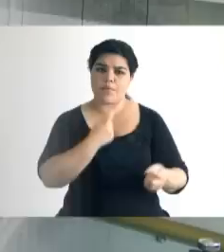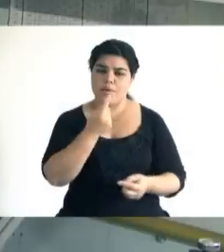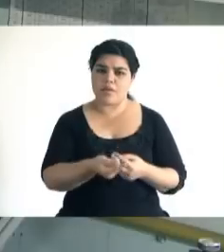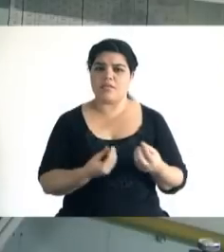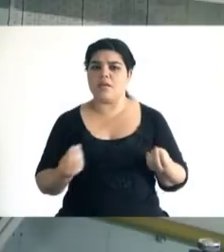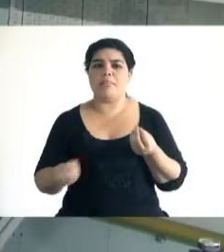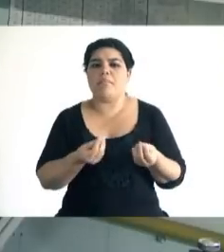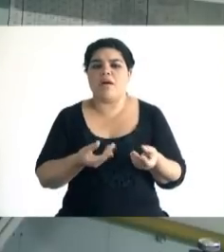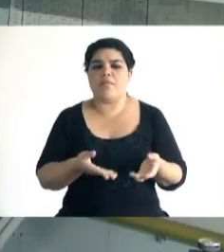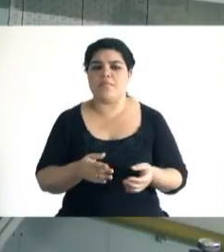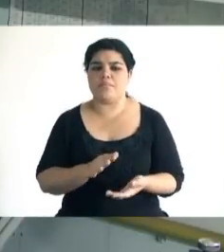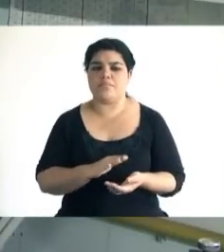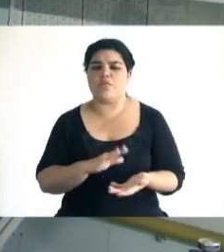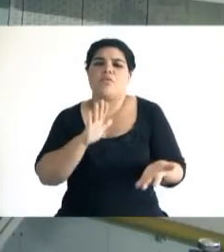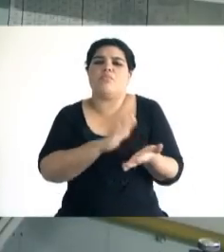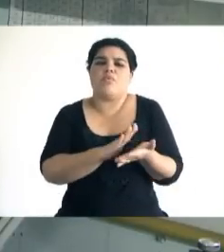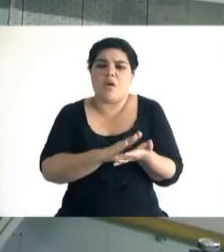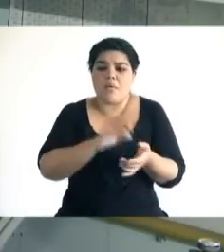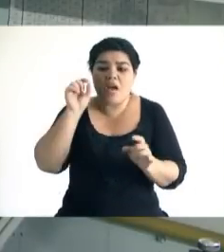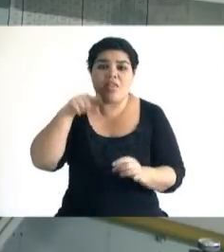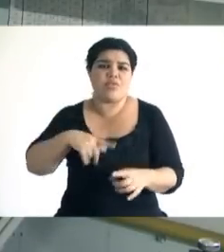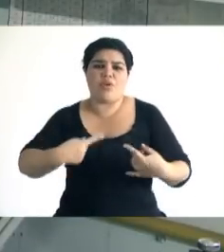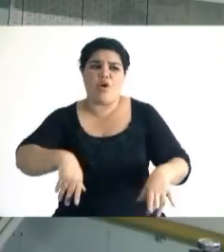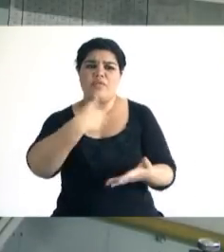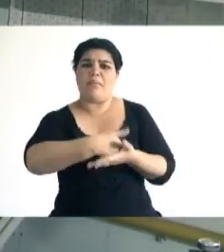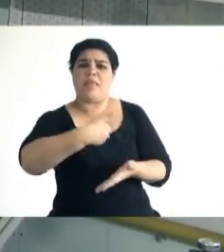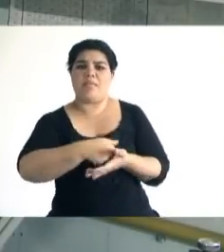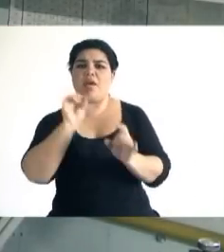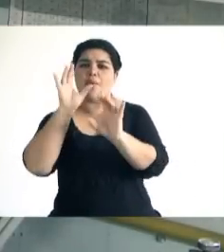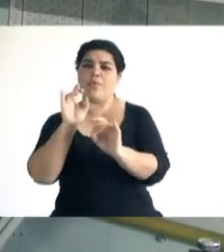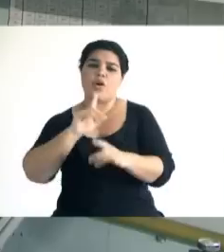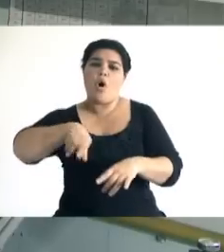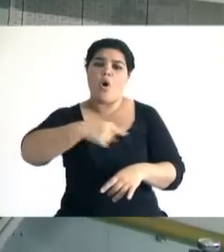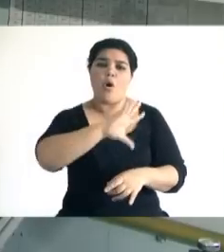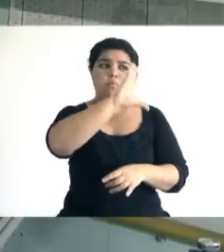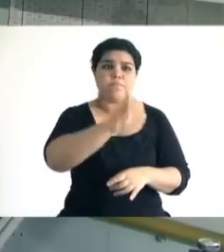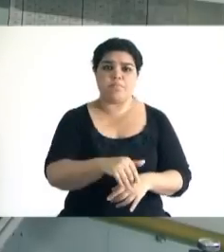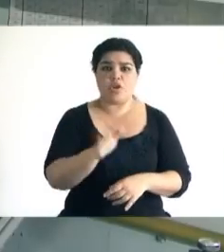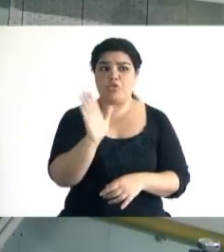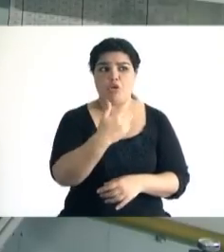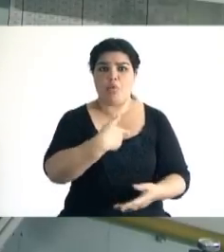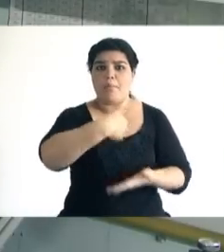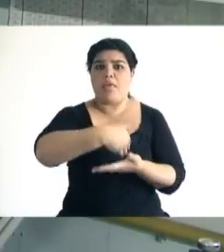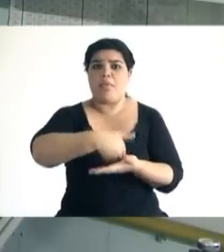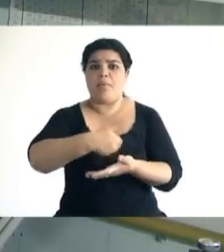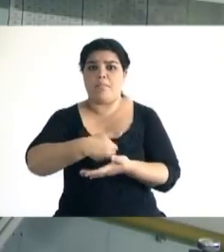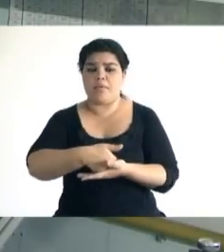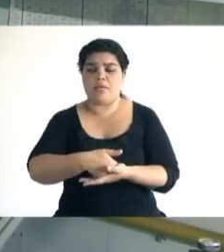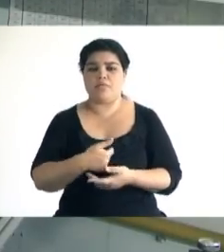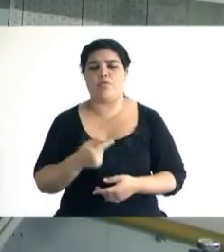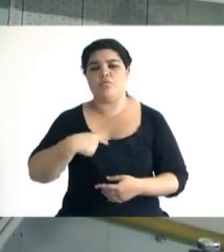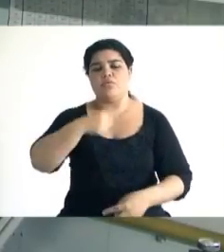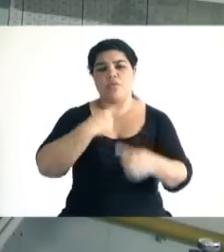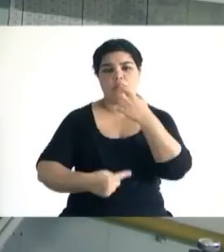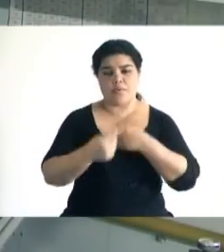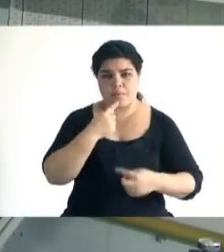para ver si realmente esto era una situación muy particular o se extendía al común de la gente. Realizamos